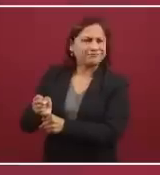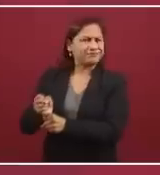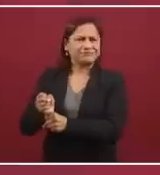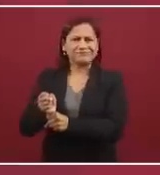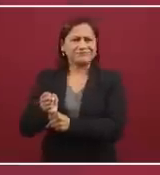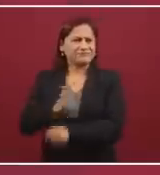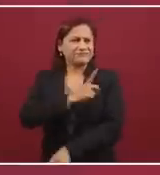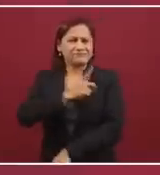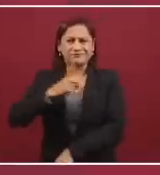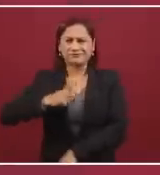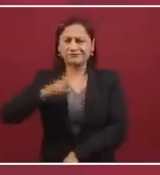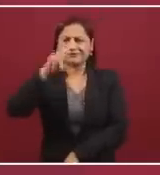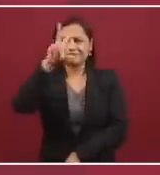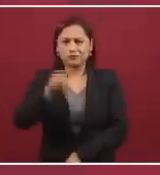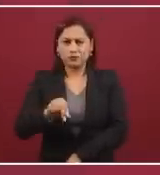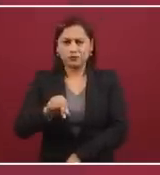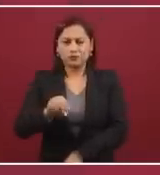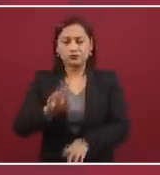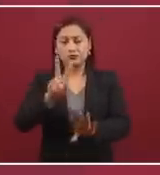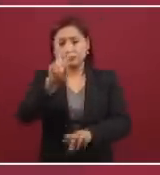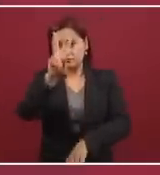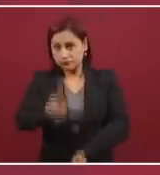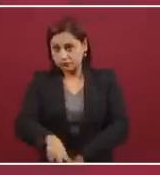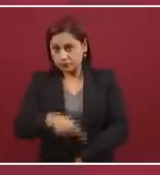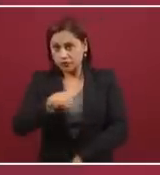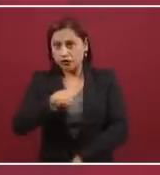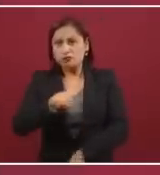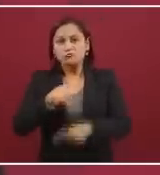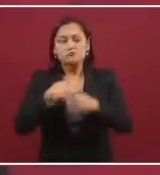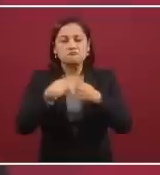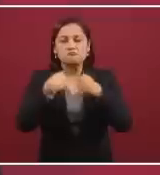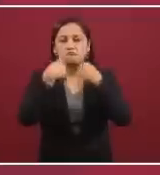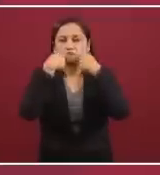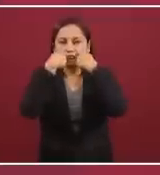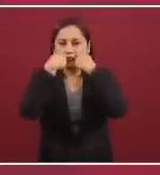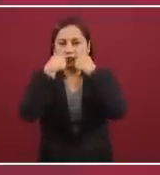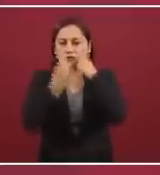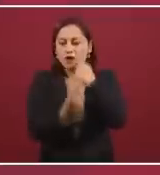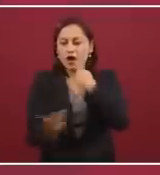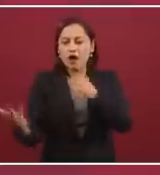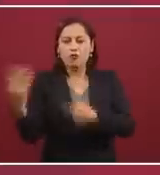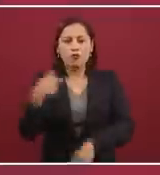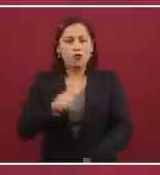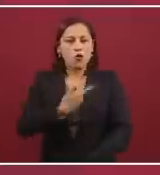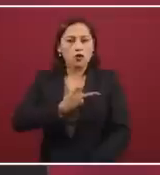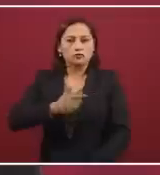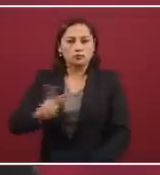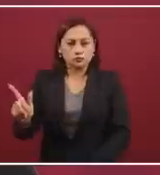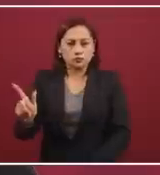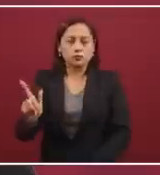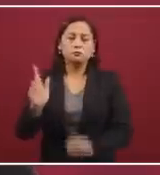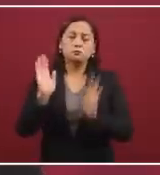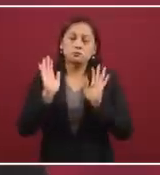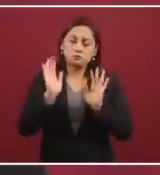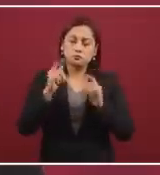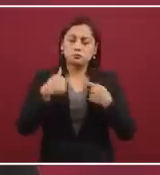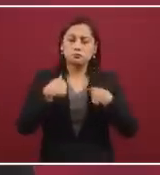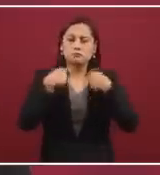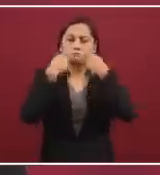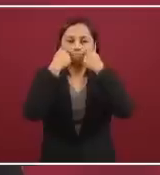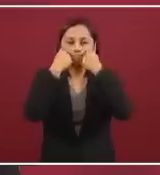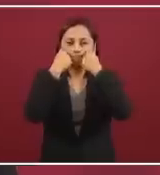no me importa que no les guste muchos por qué